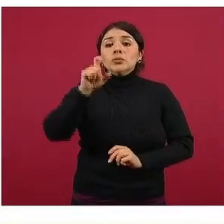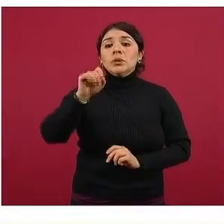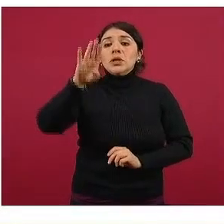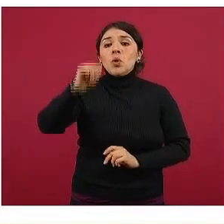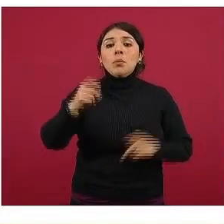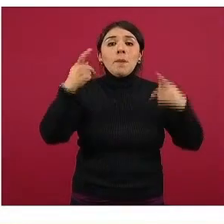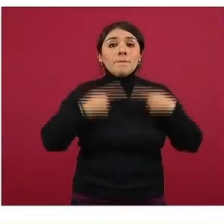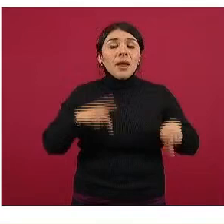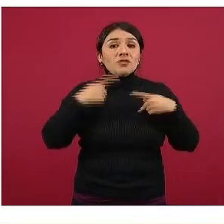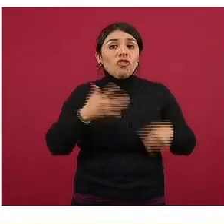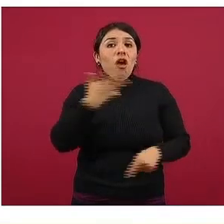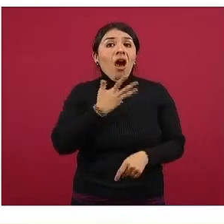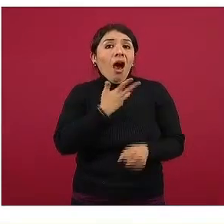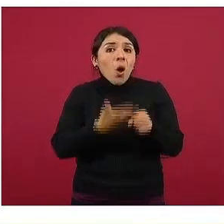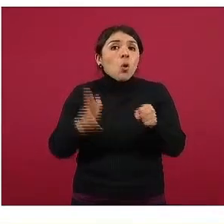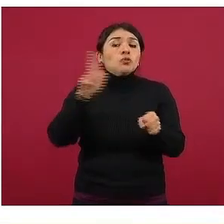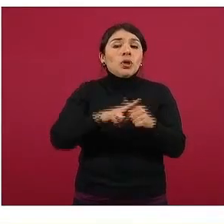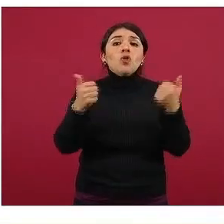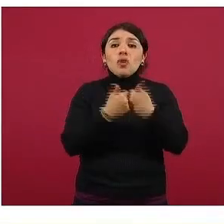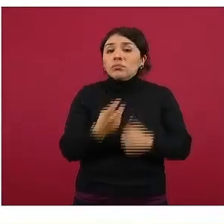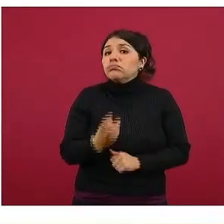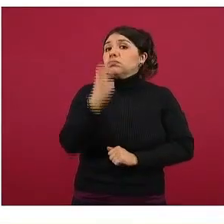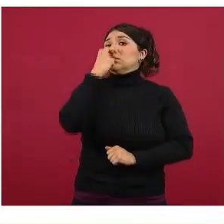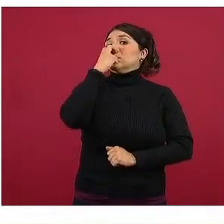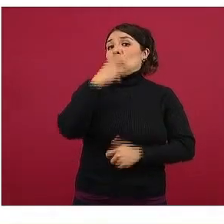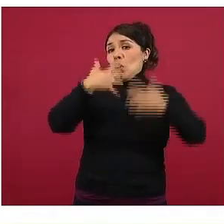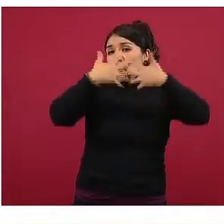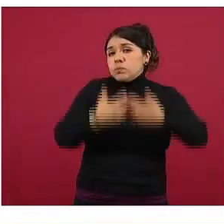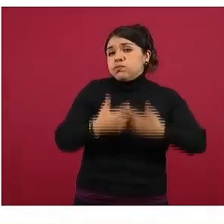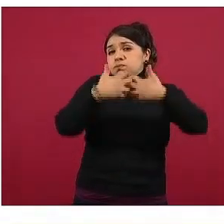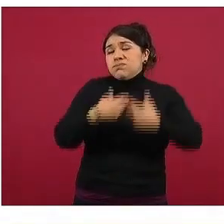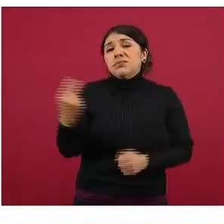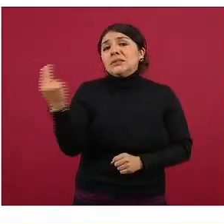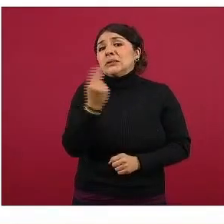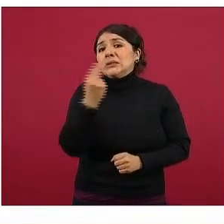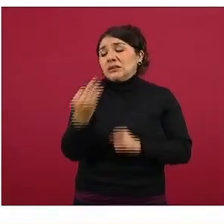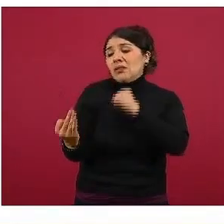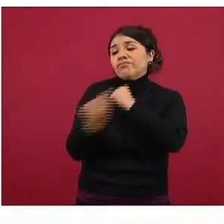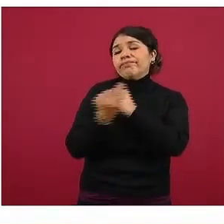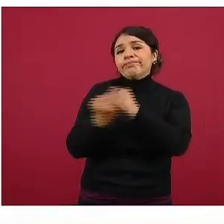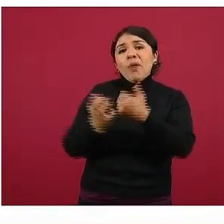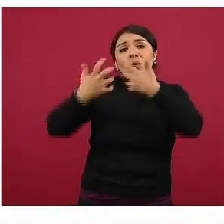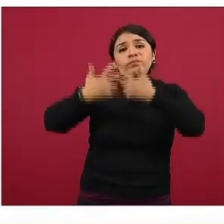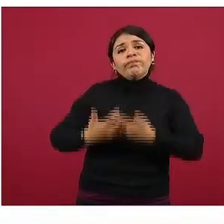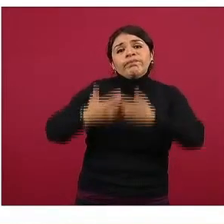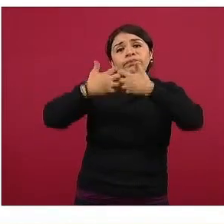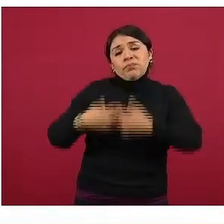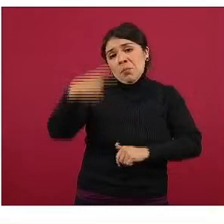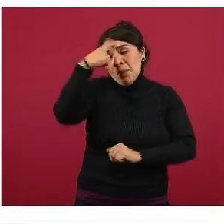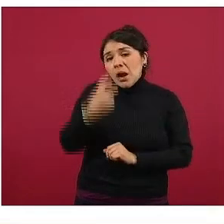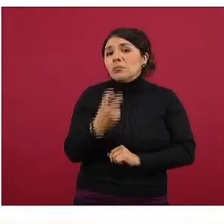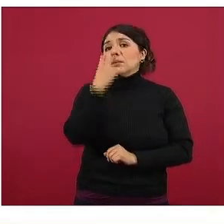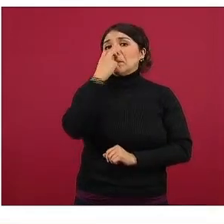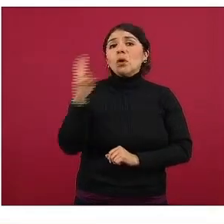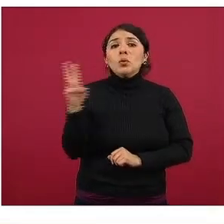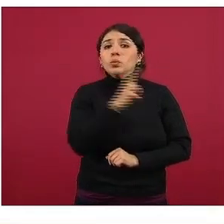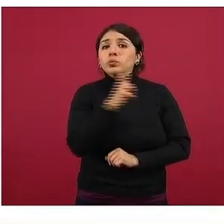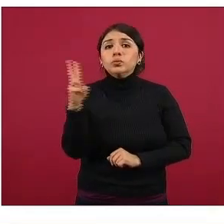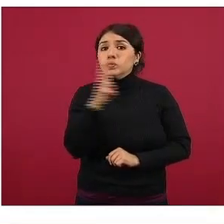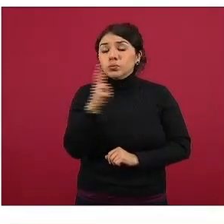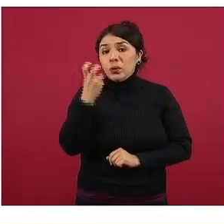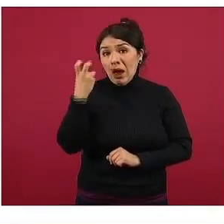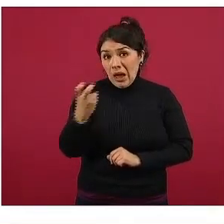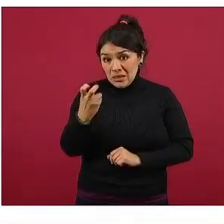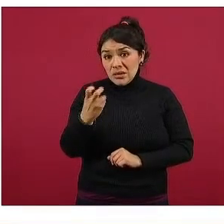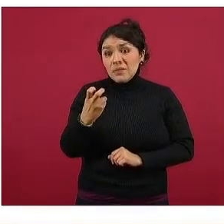4.429 pacientes que se encuentran intubados, que se encuentran dependiendo de la ventilación mecánica, de un dispositivo,